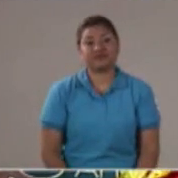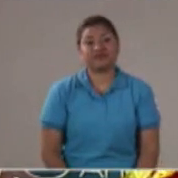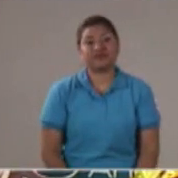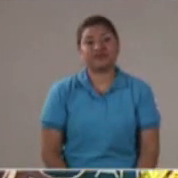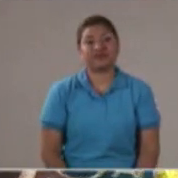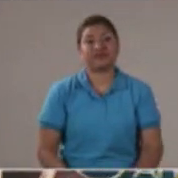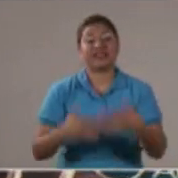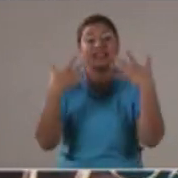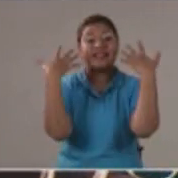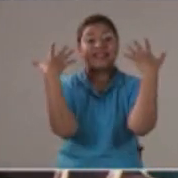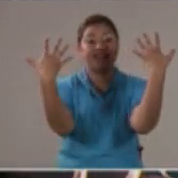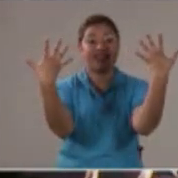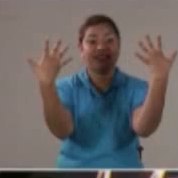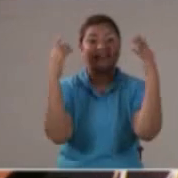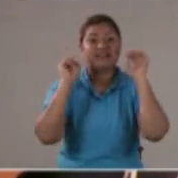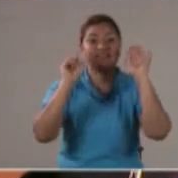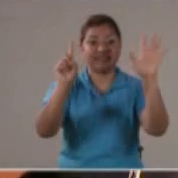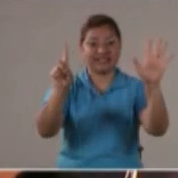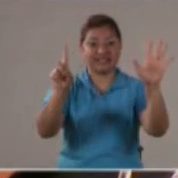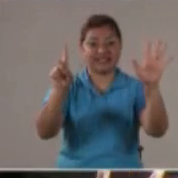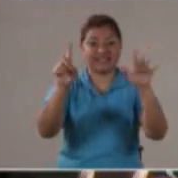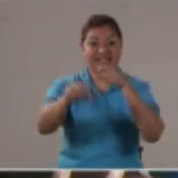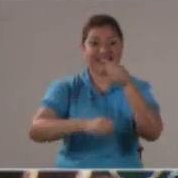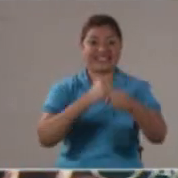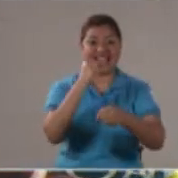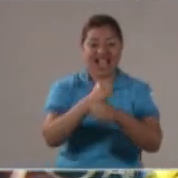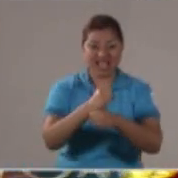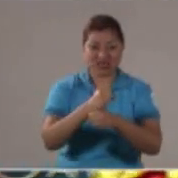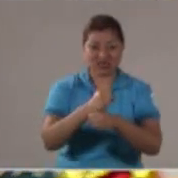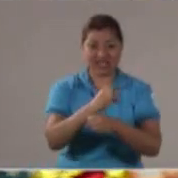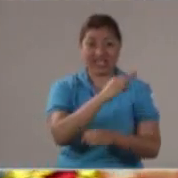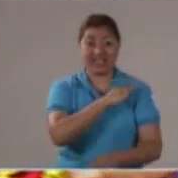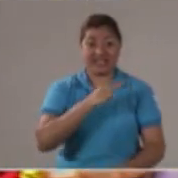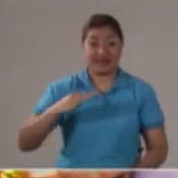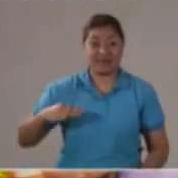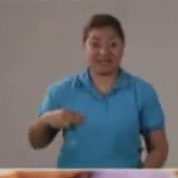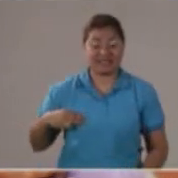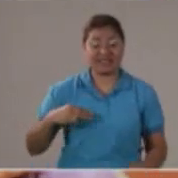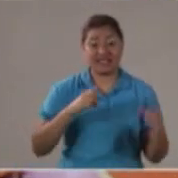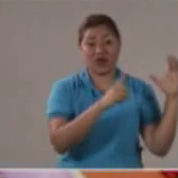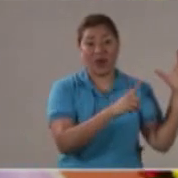16 vivarachos años de ministerio apostólico.